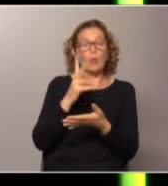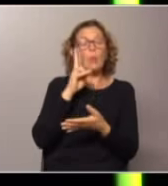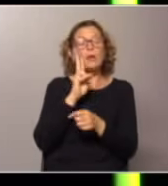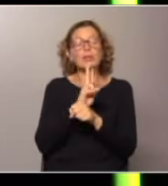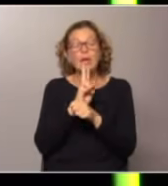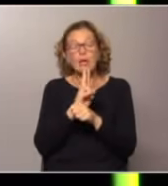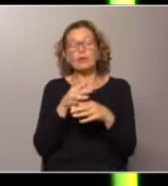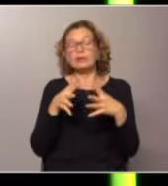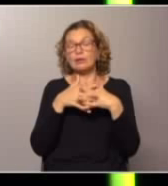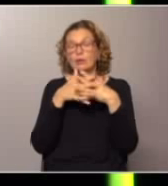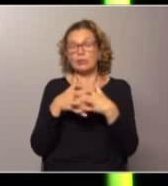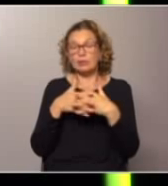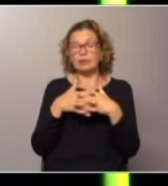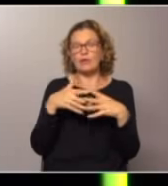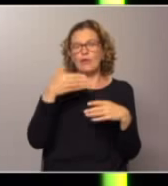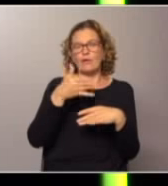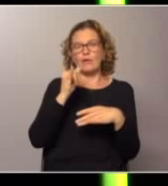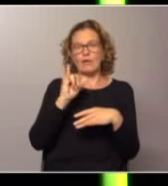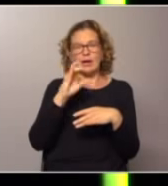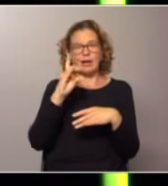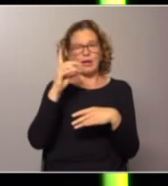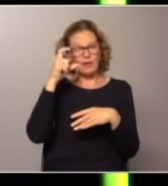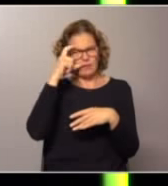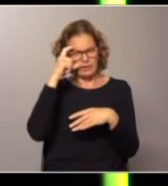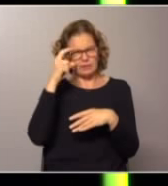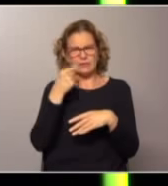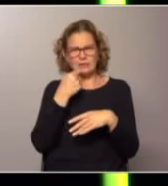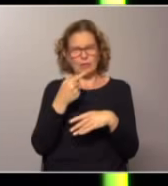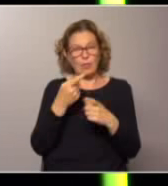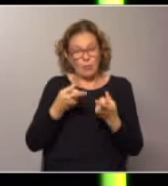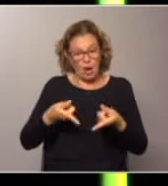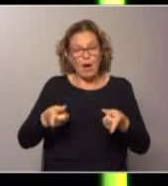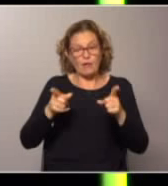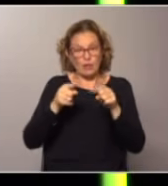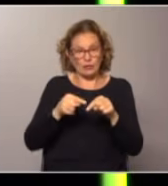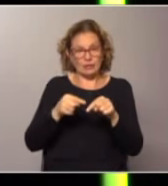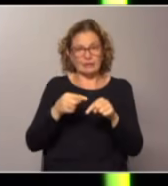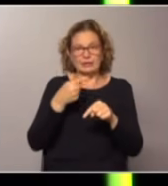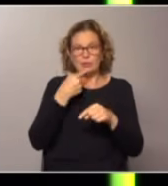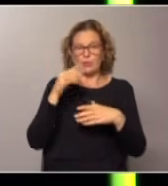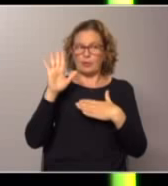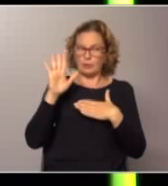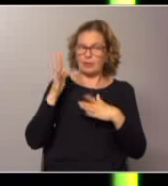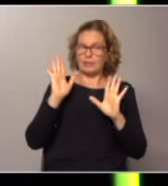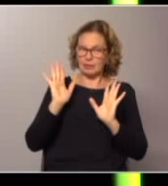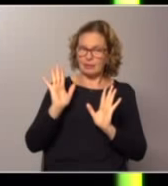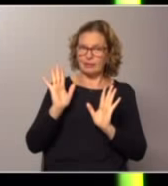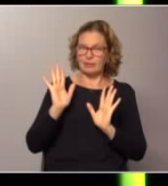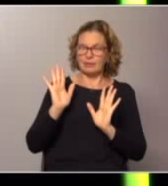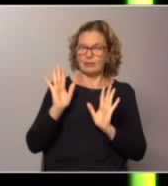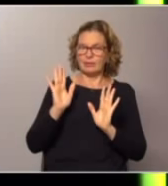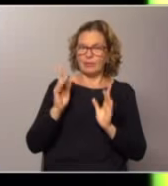eeuu y bailen lo reforzó en un discurso dijo vamos a volver a hacer o sea asumiendo alguna manera su